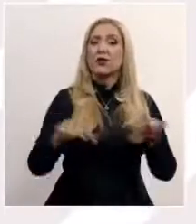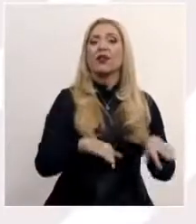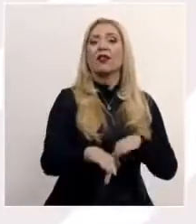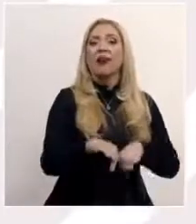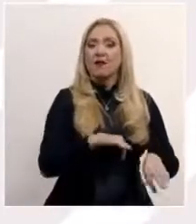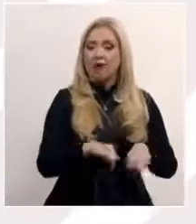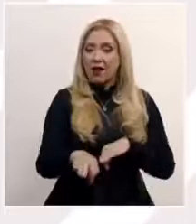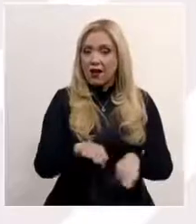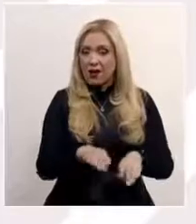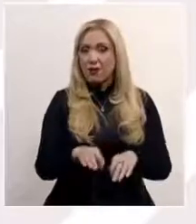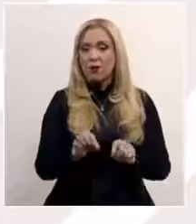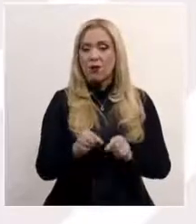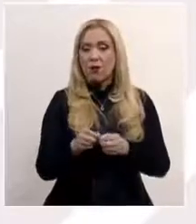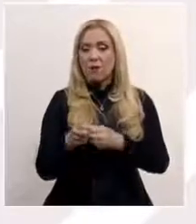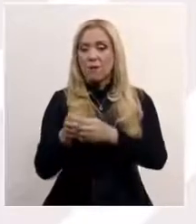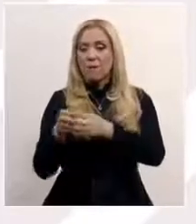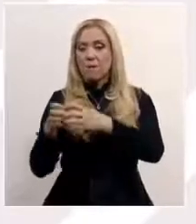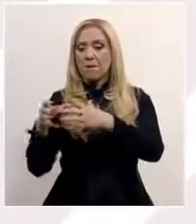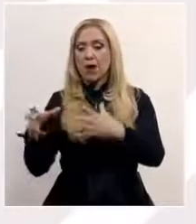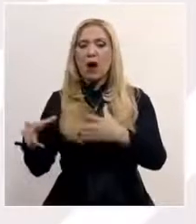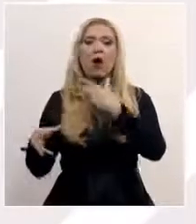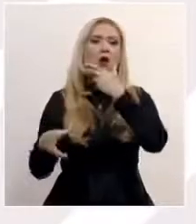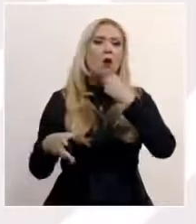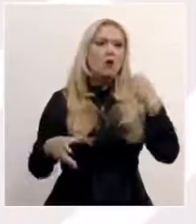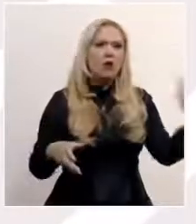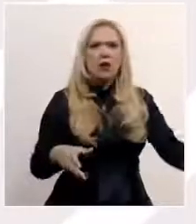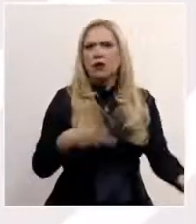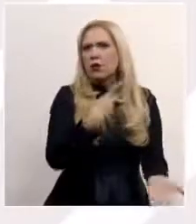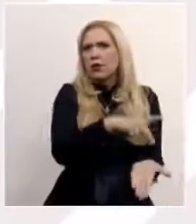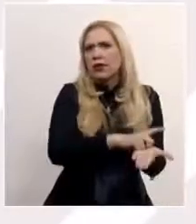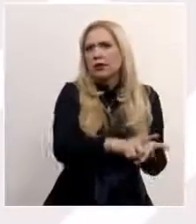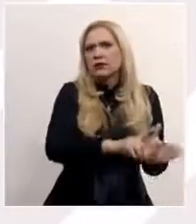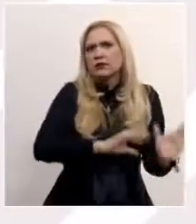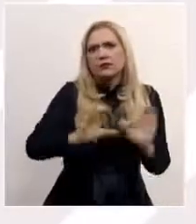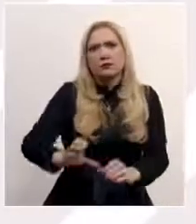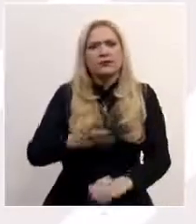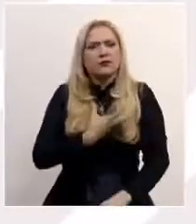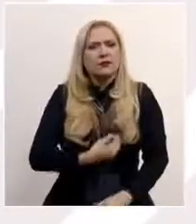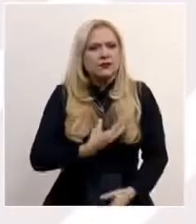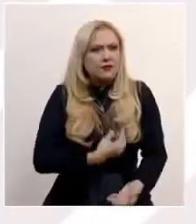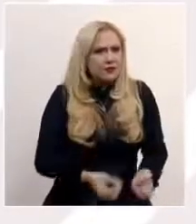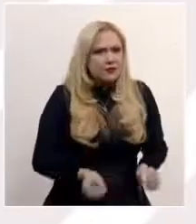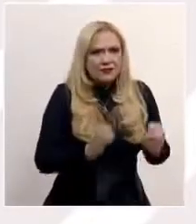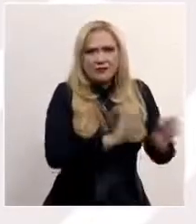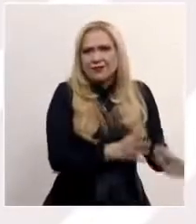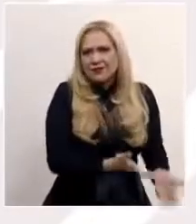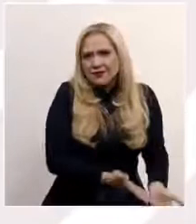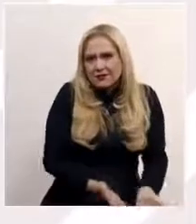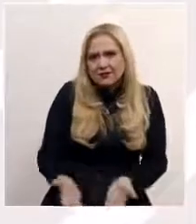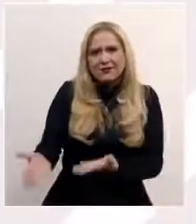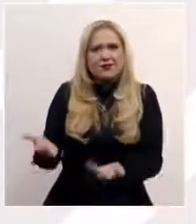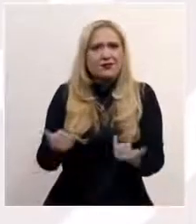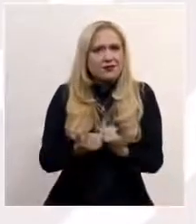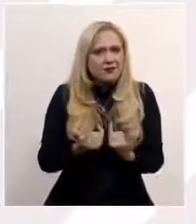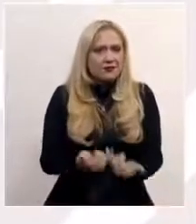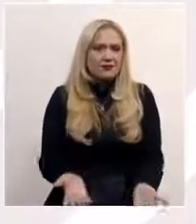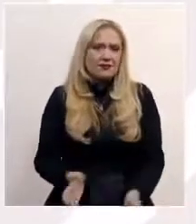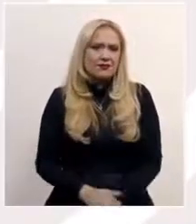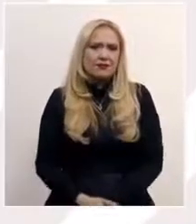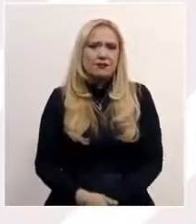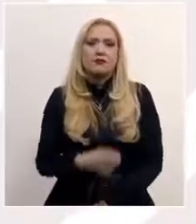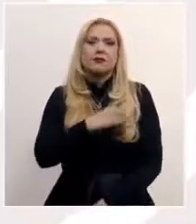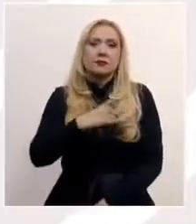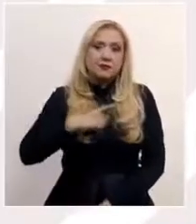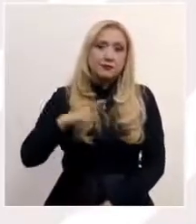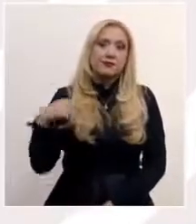hombres también quieren ejercer sus derechos de cuidado, ¿no? Y cumplir con sus obligaciones. Entonces tenemos que trabajar en